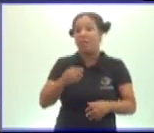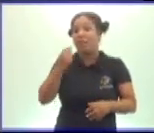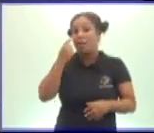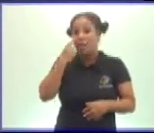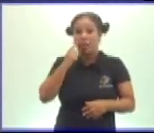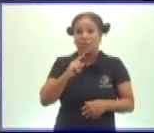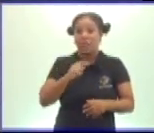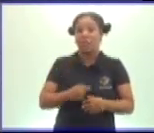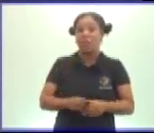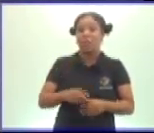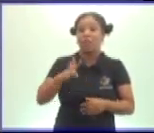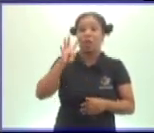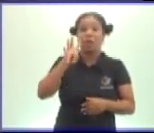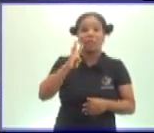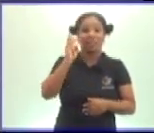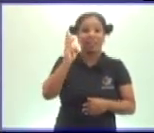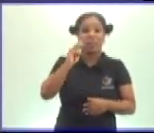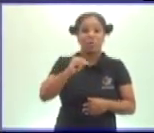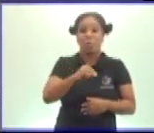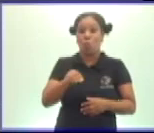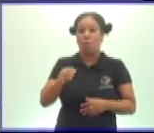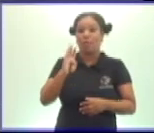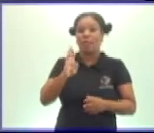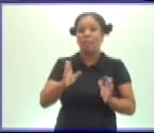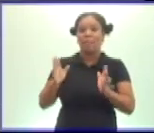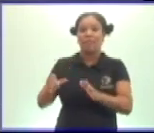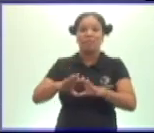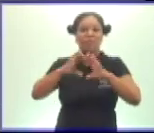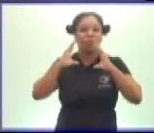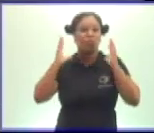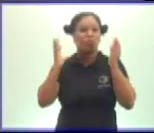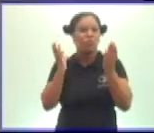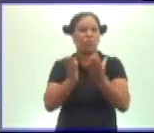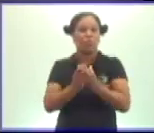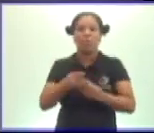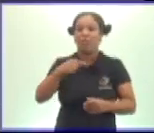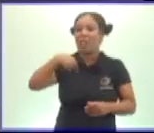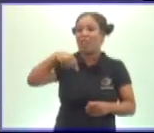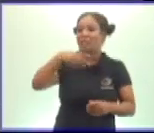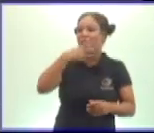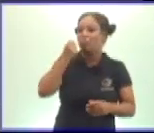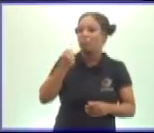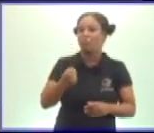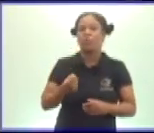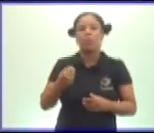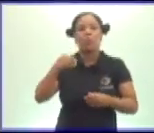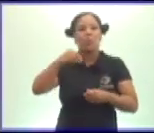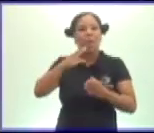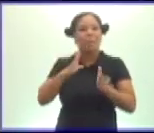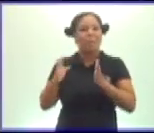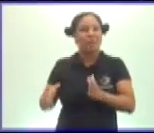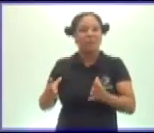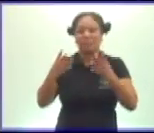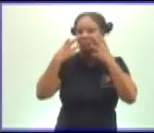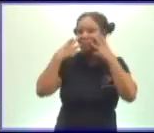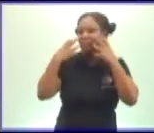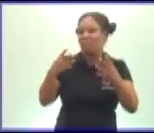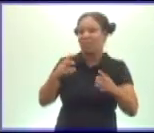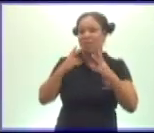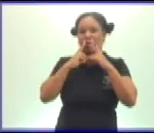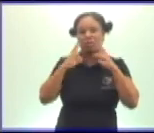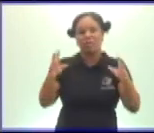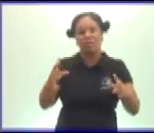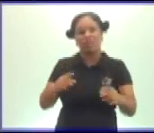3/4 partes de nuestro mundo, las disoluciones son una parte íntima de la vida y son fundamentales para la vida de nuestro planeta.